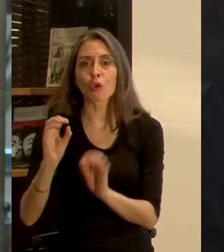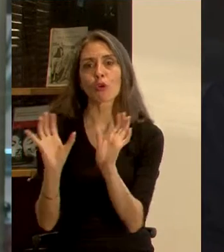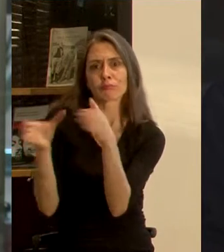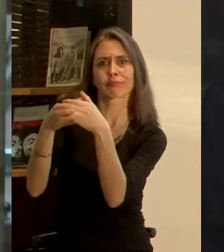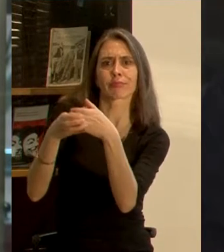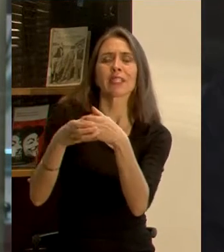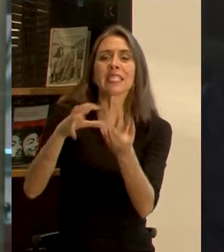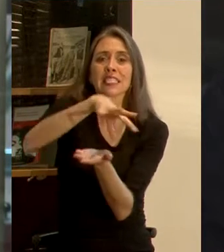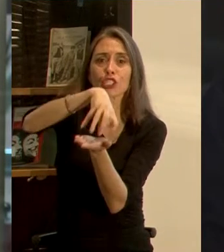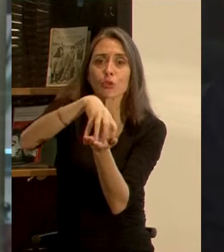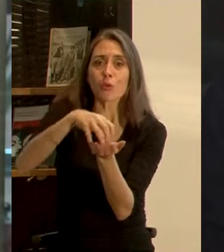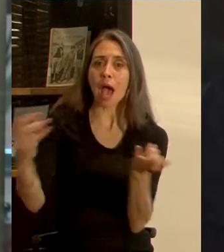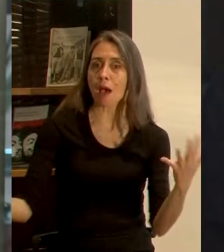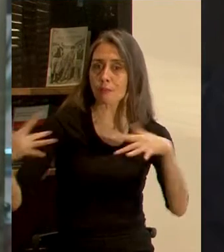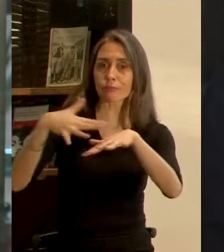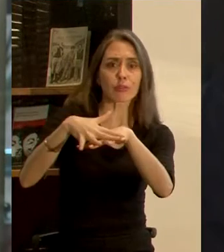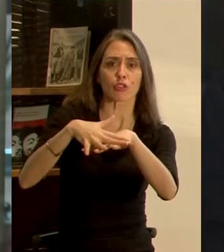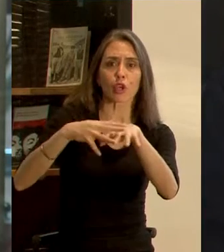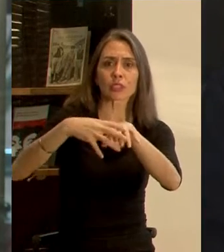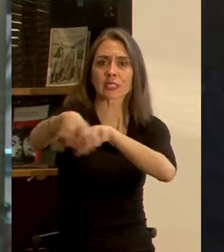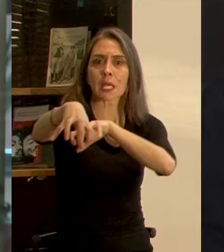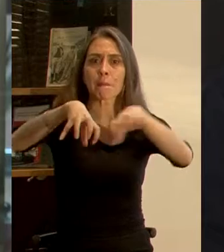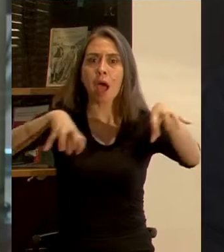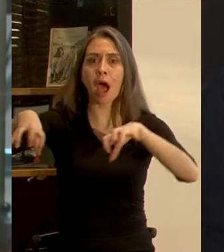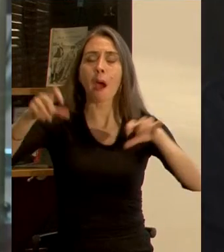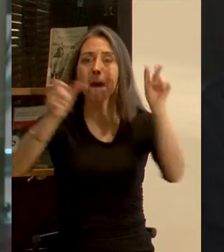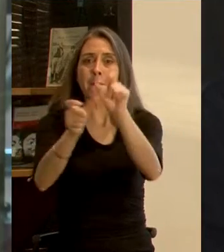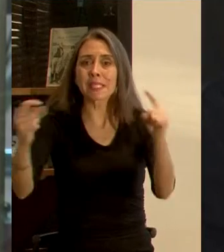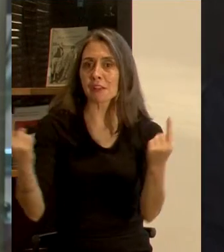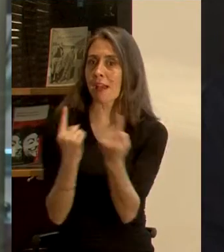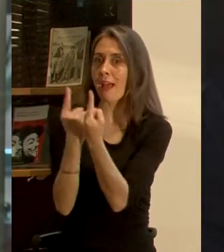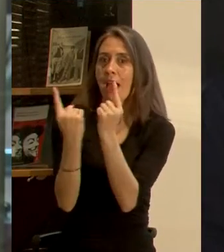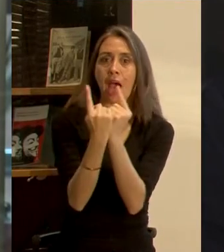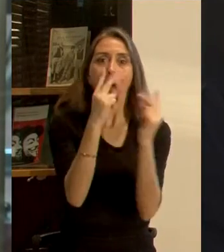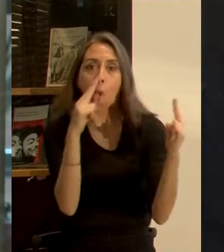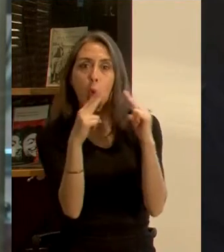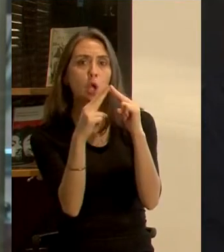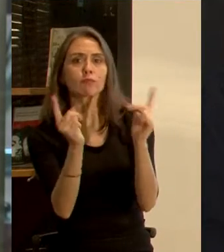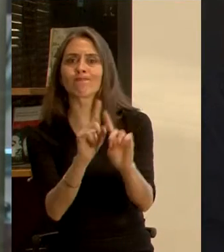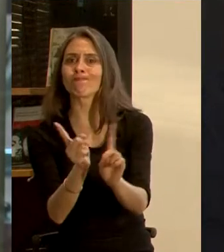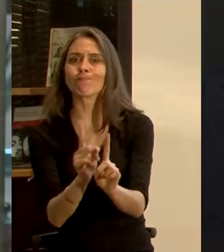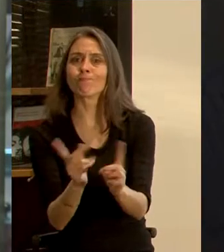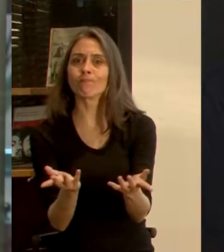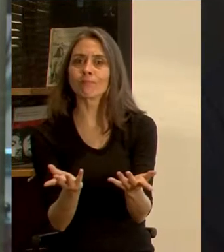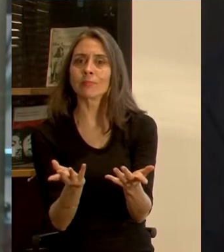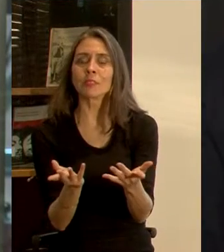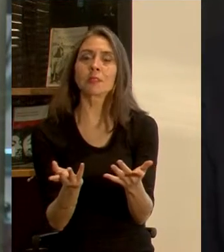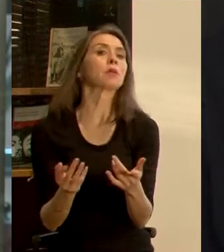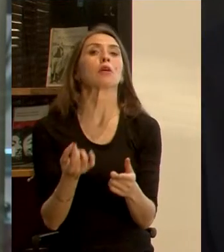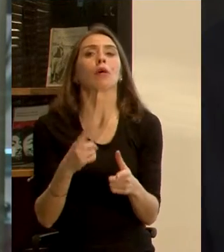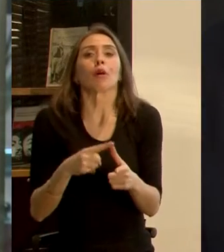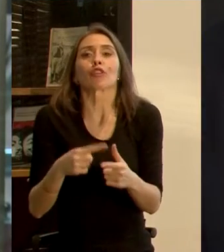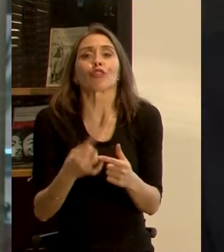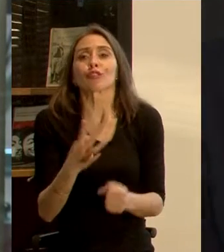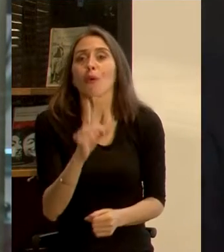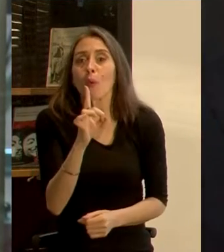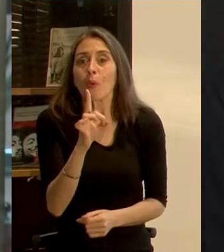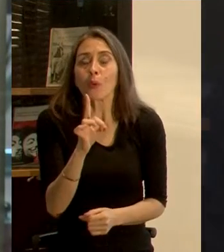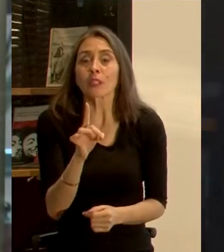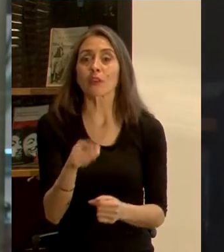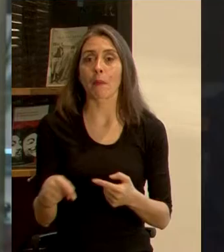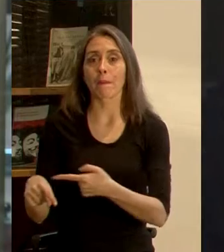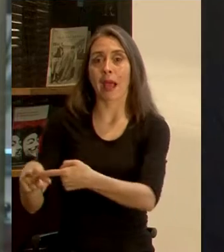segregada finalmente no permite que las personas se encuentren, que las personas se conozcan. Y entonces lo único que favorece